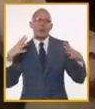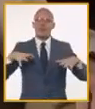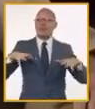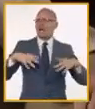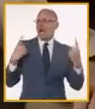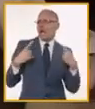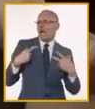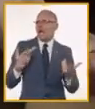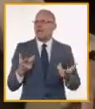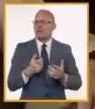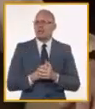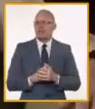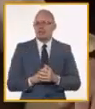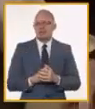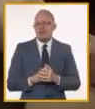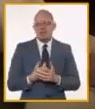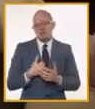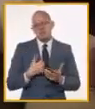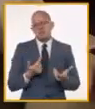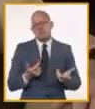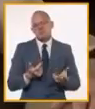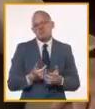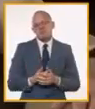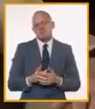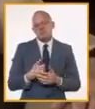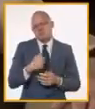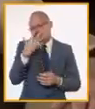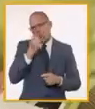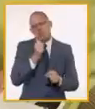yo le dije, el hobby que yo tengo es trabajar.